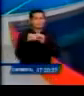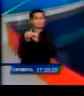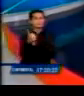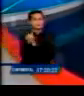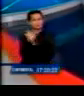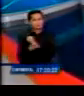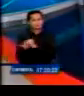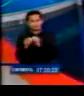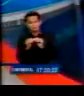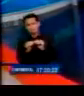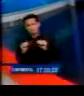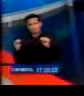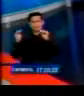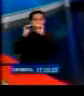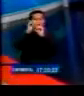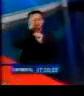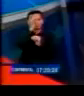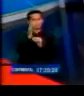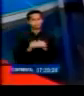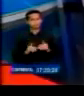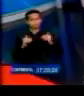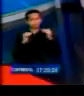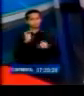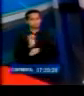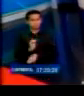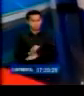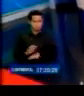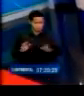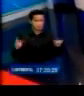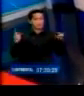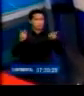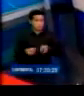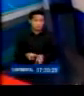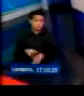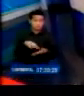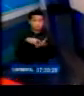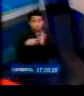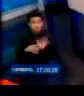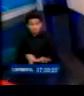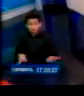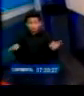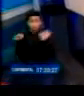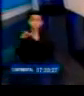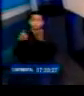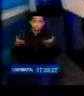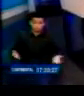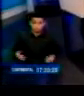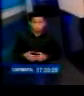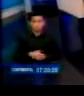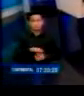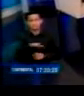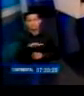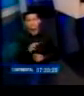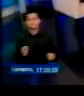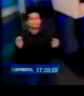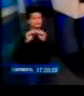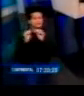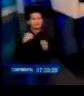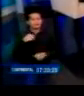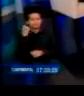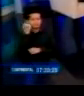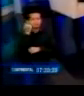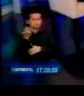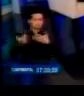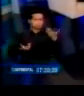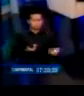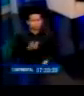que está por encima del indicador de crecimiento económico del país, que eso también es tremendamente importante. Ahora, pero más allá de centrarnos